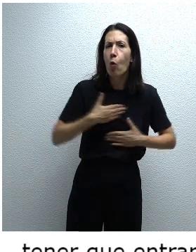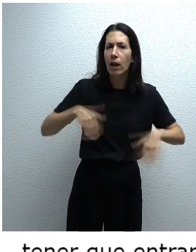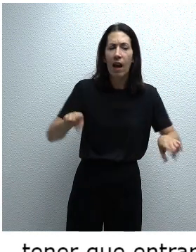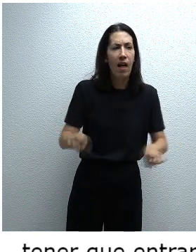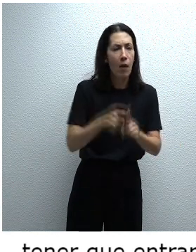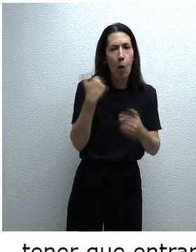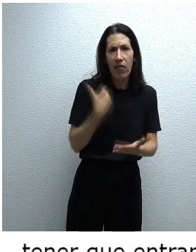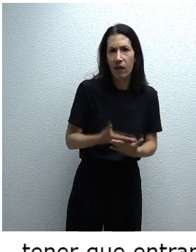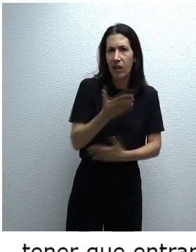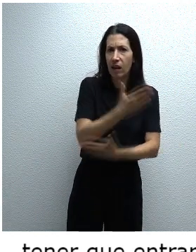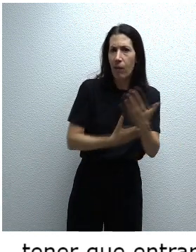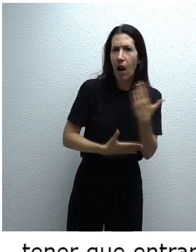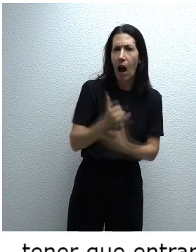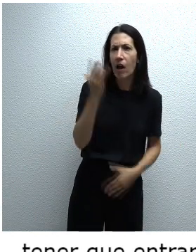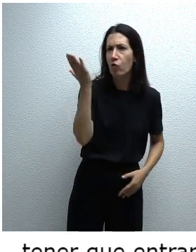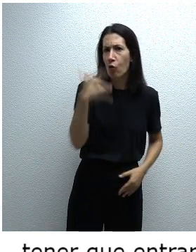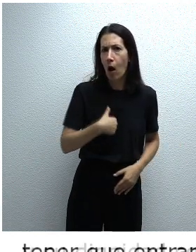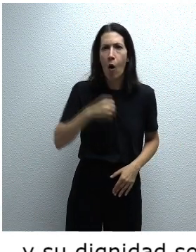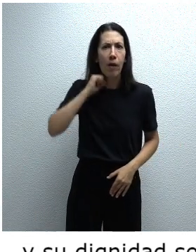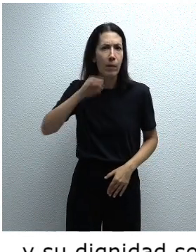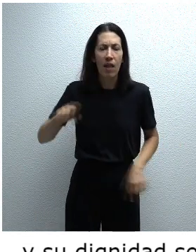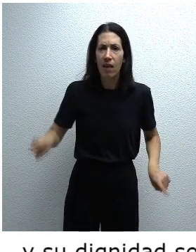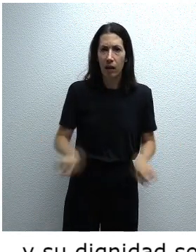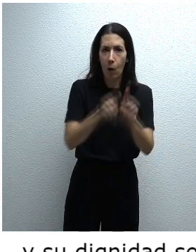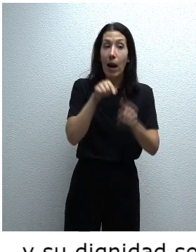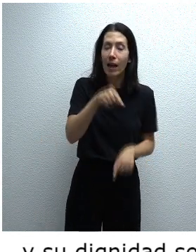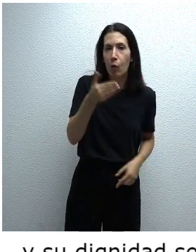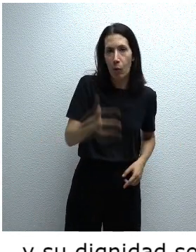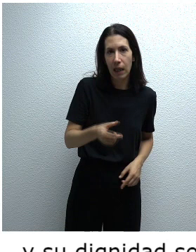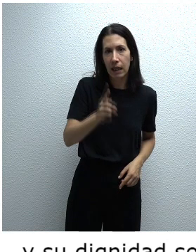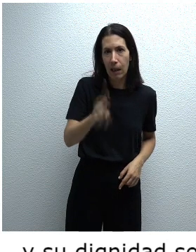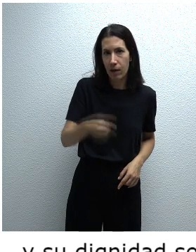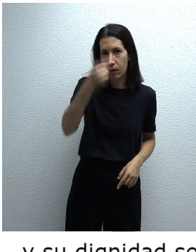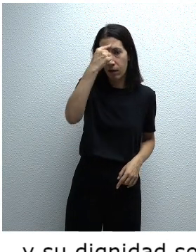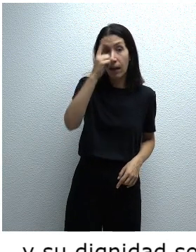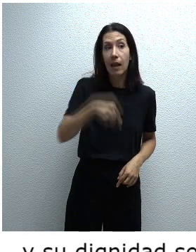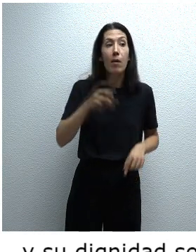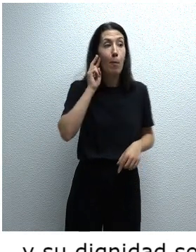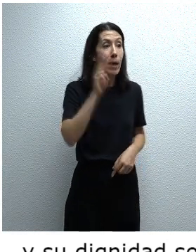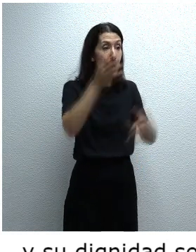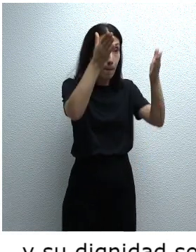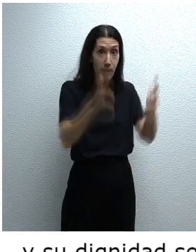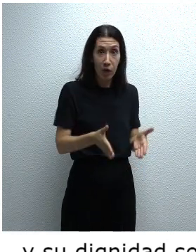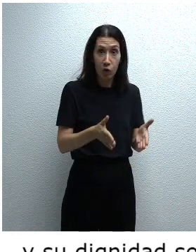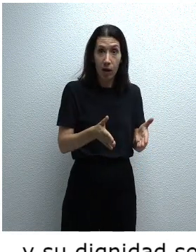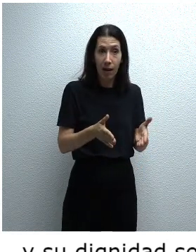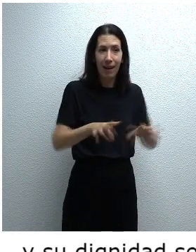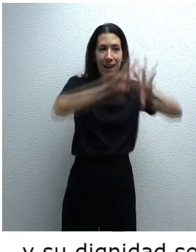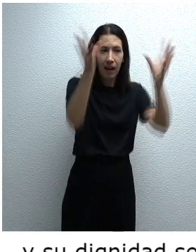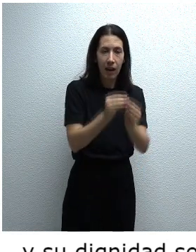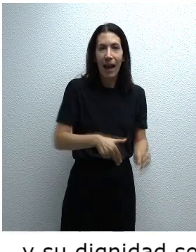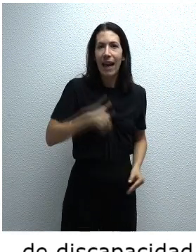no certificado de discapacidad o dependencia. Eso es muy importante también, ver a la persona en esta